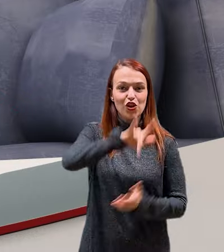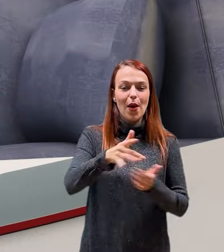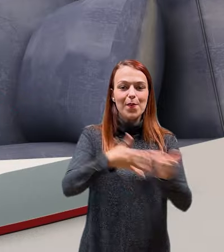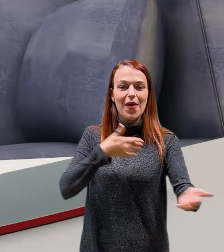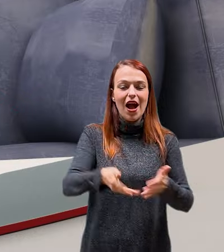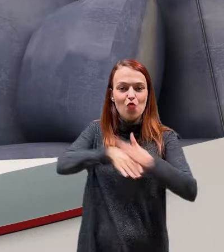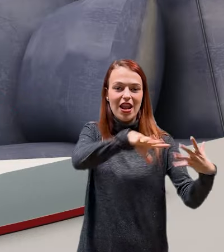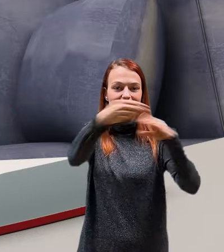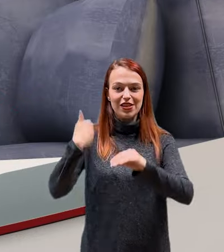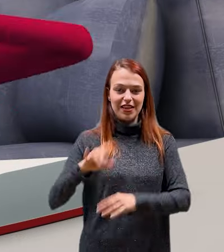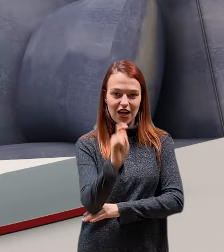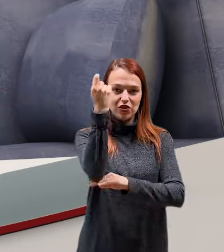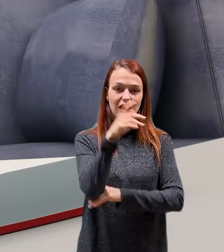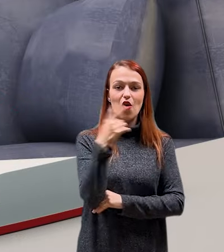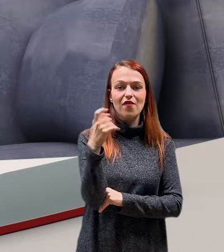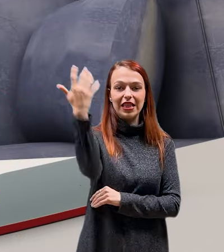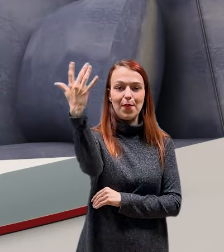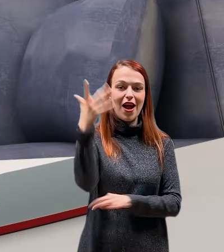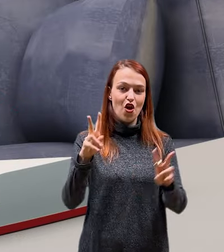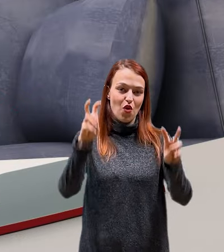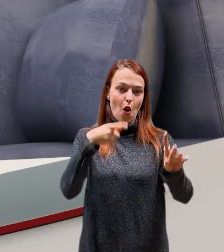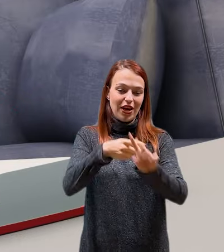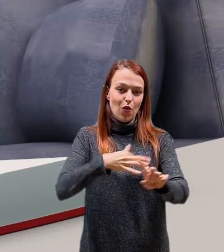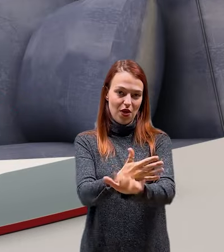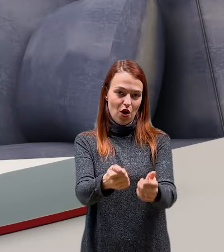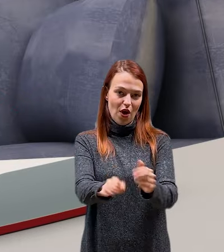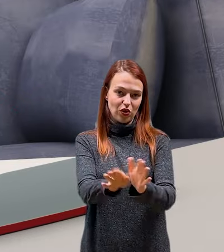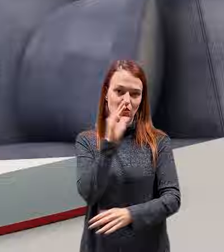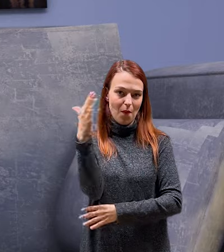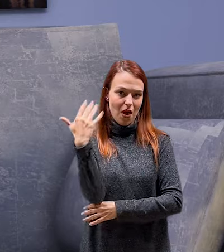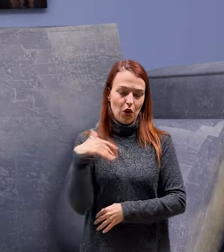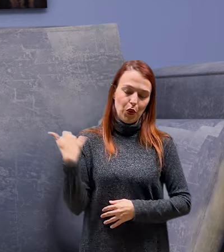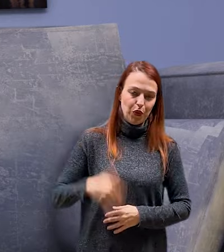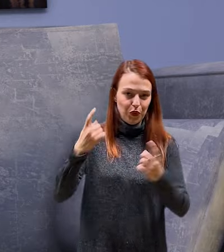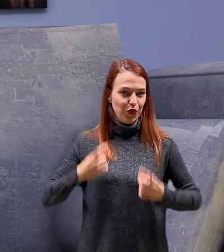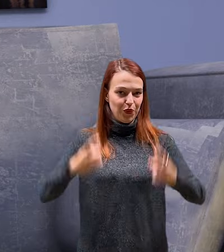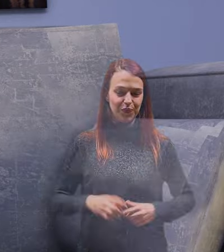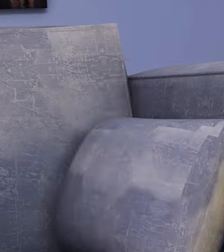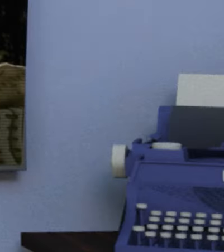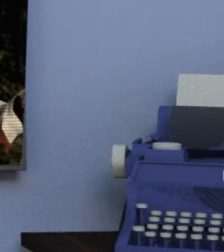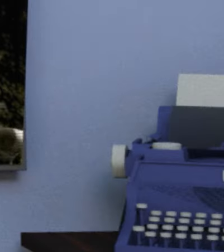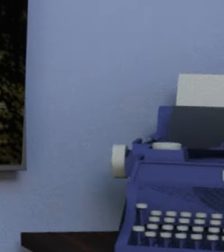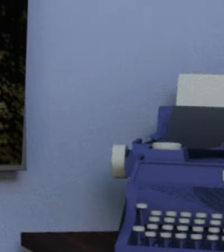¡Por fin hay un manual accesible! Ahora ya solo necesito una mano nueva para poder jugar.